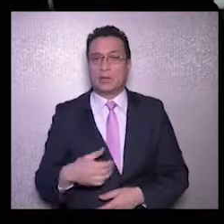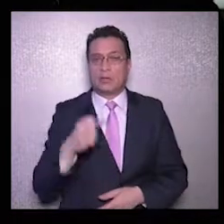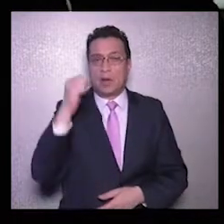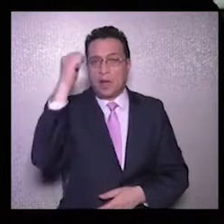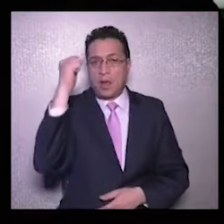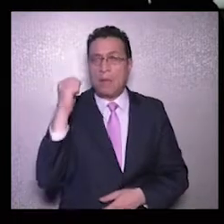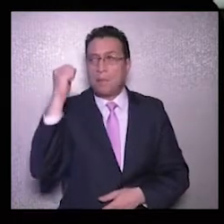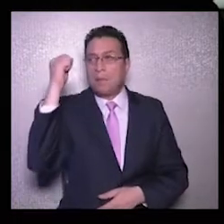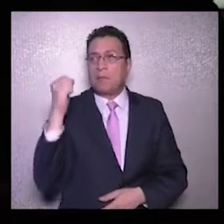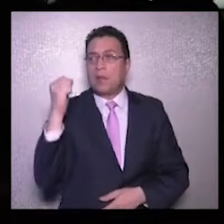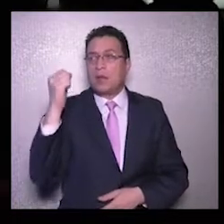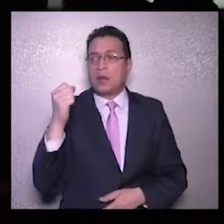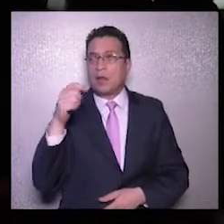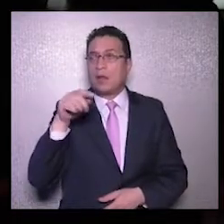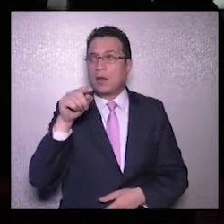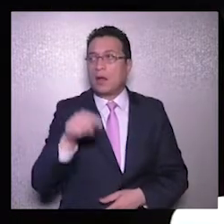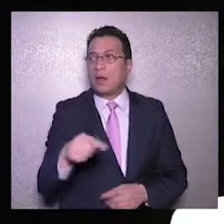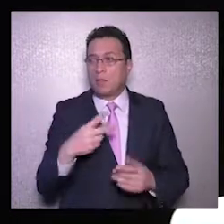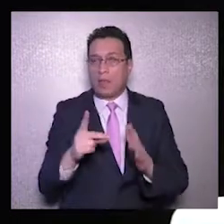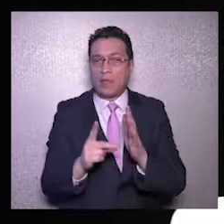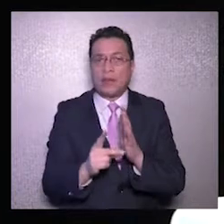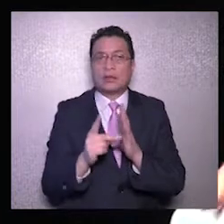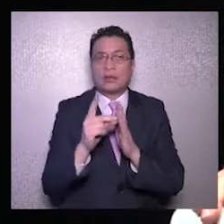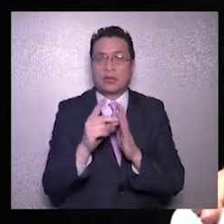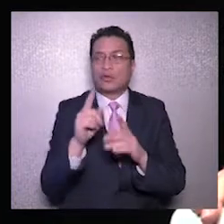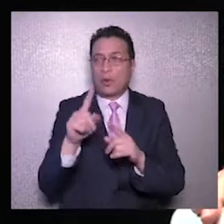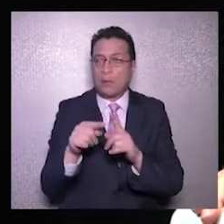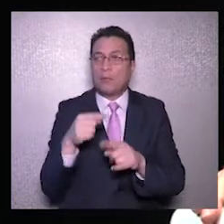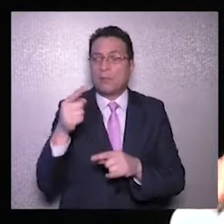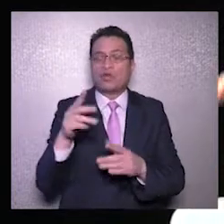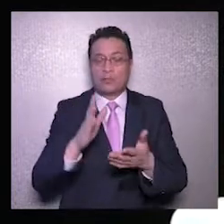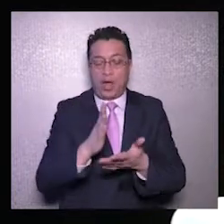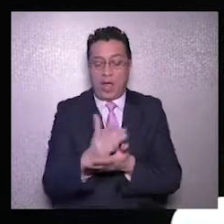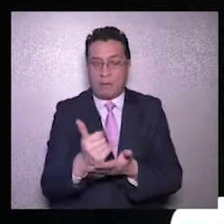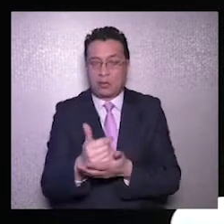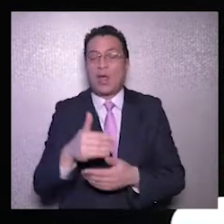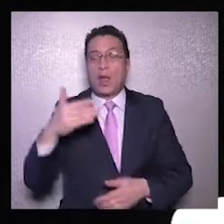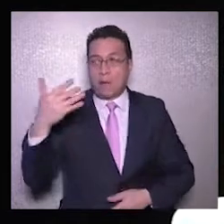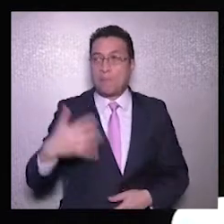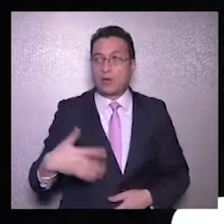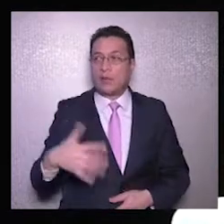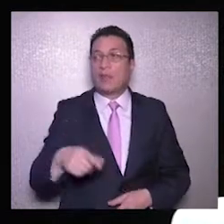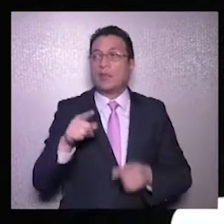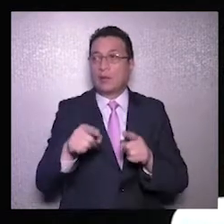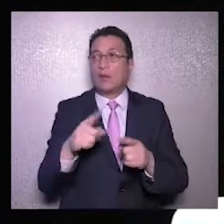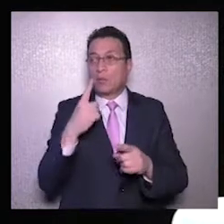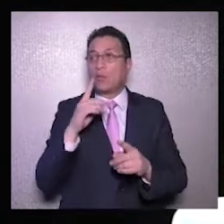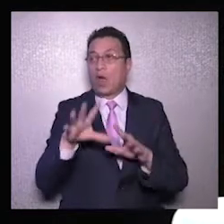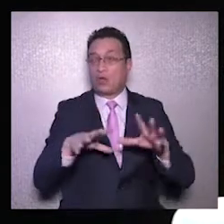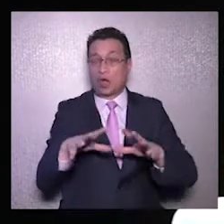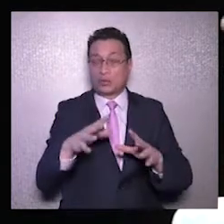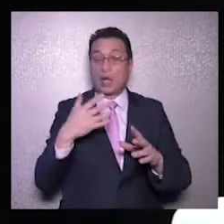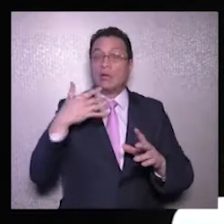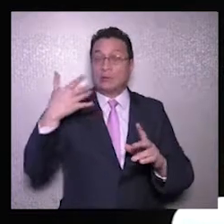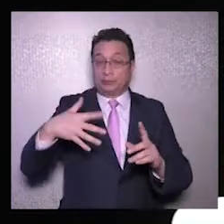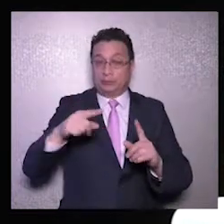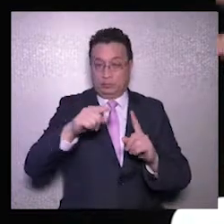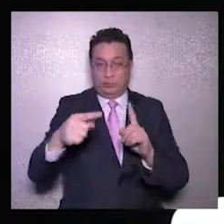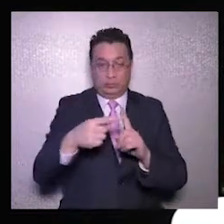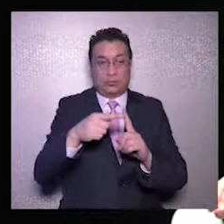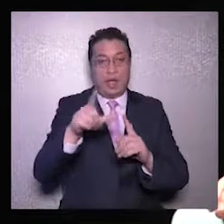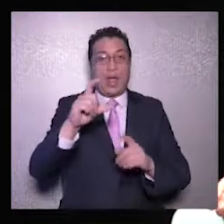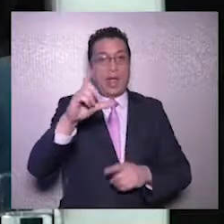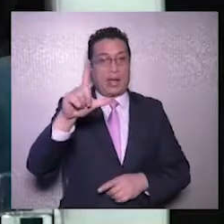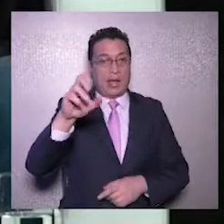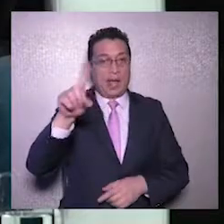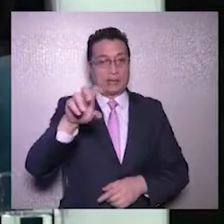un elemento crucial de desarrollo en su próxima administración. Es un elemento crítico, es un elemento que toca a la clase